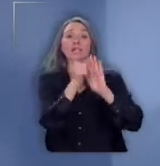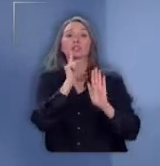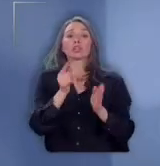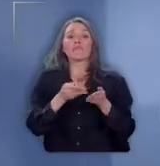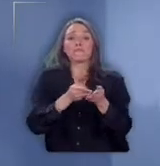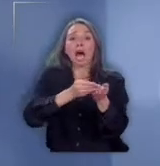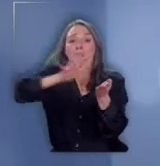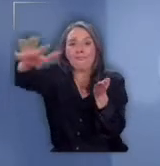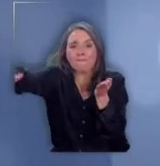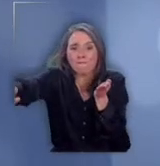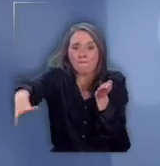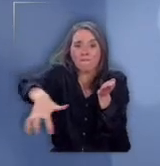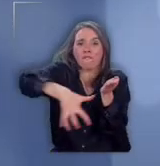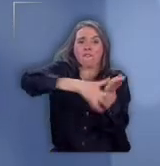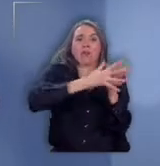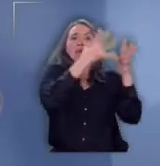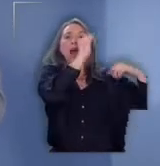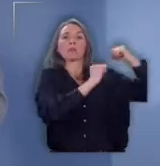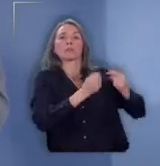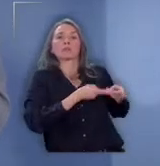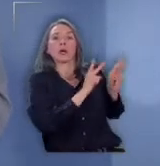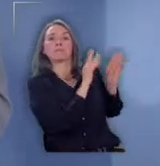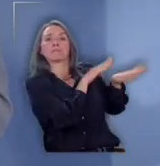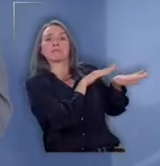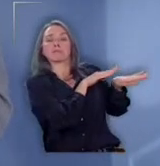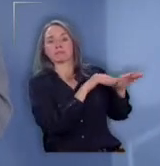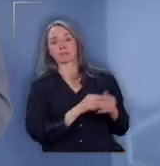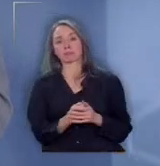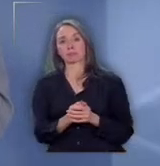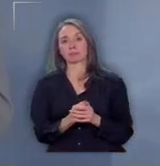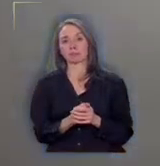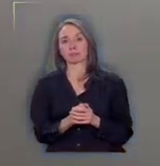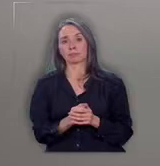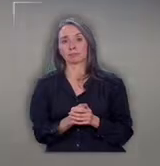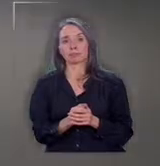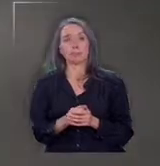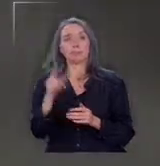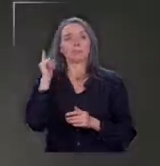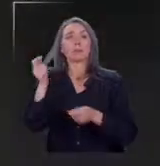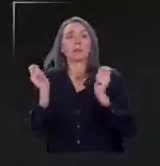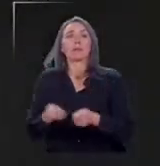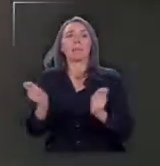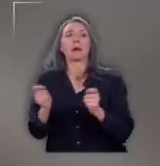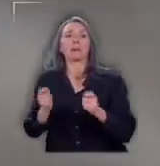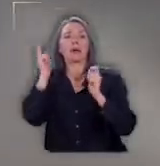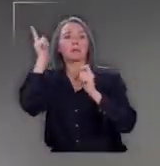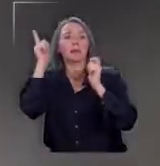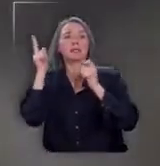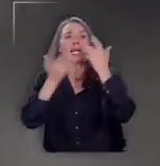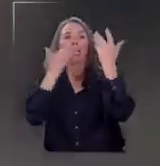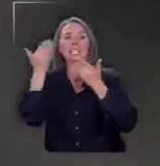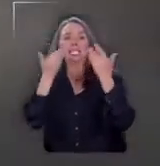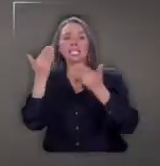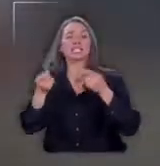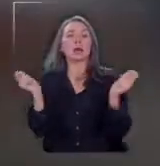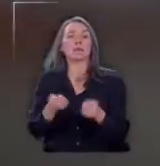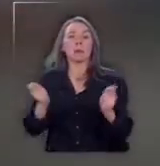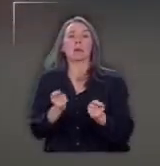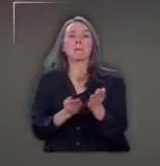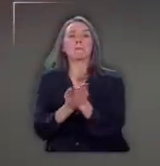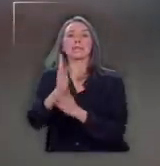arrastre en favor de la gran industria Ya empezaron Ya empezaron